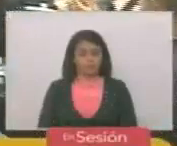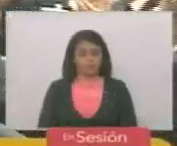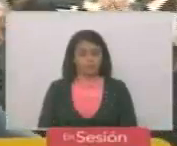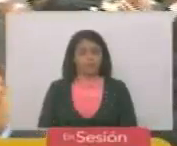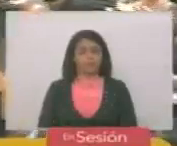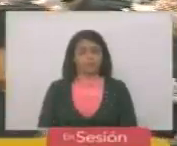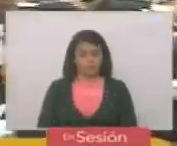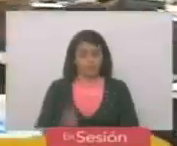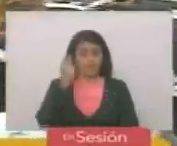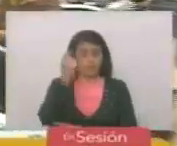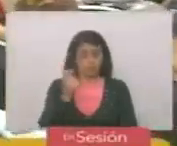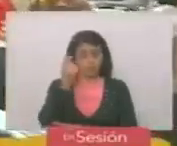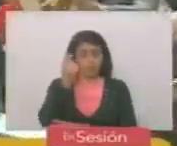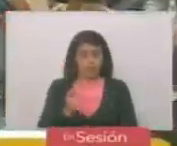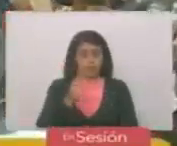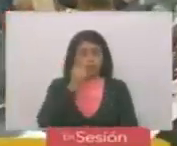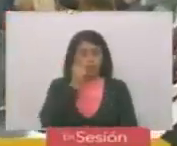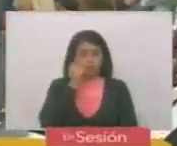colegas parlamentarios,